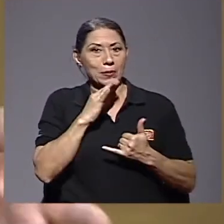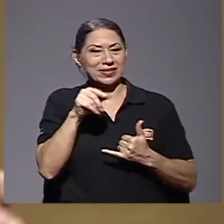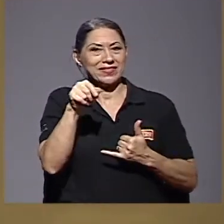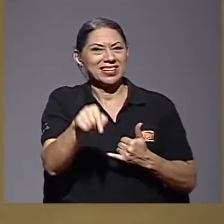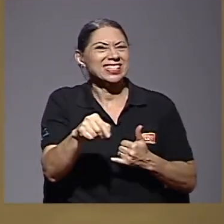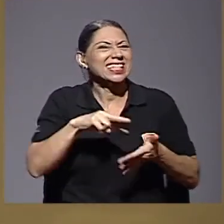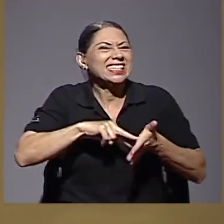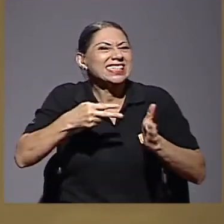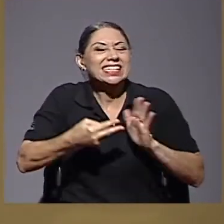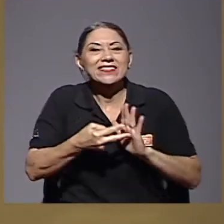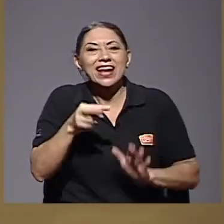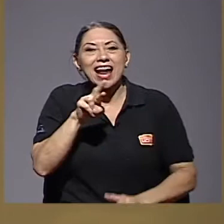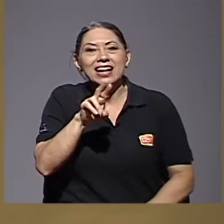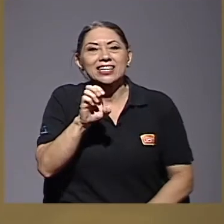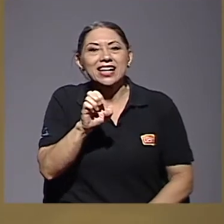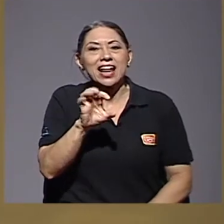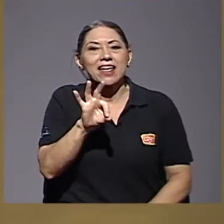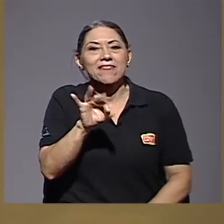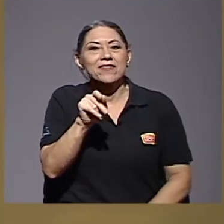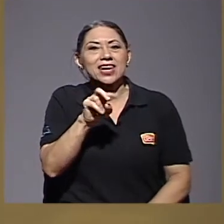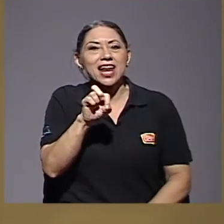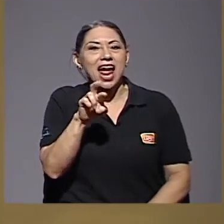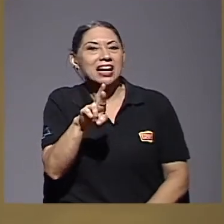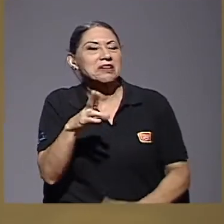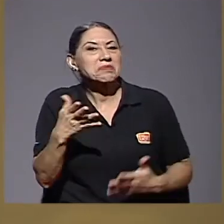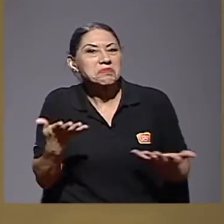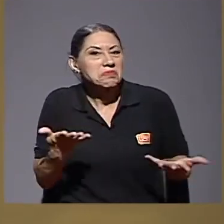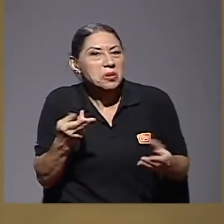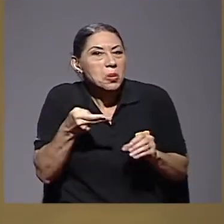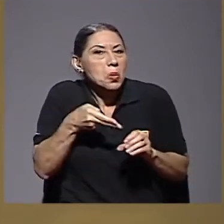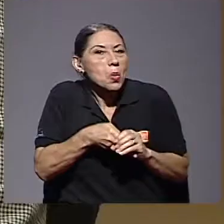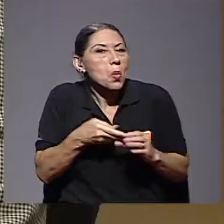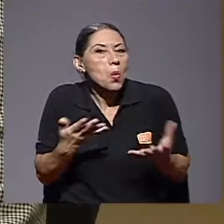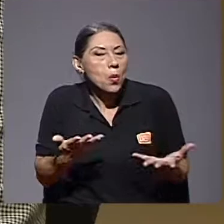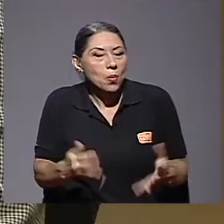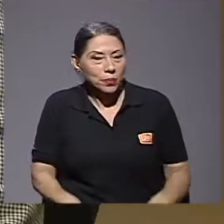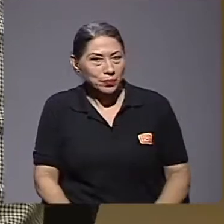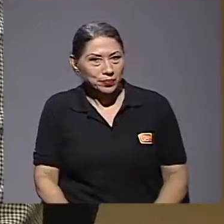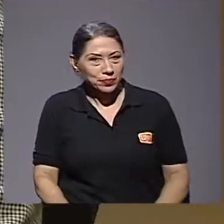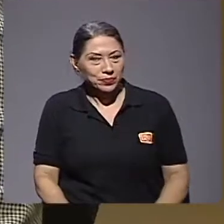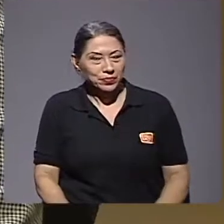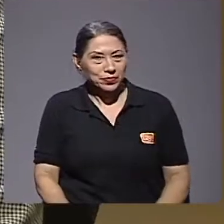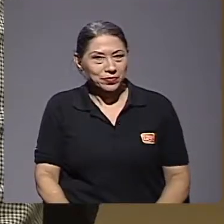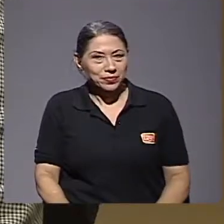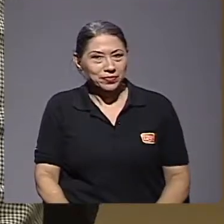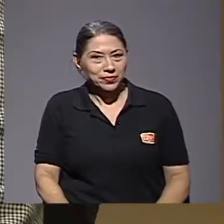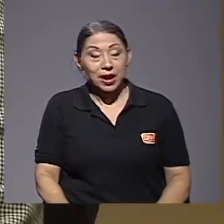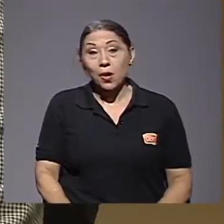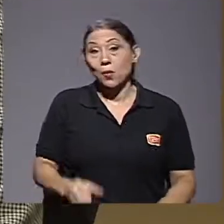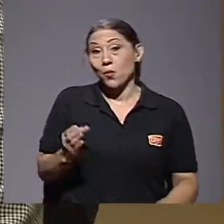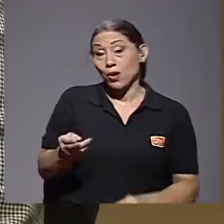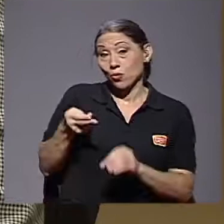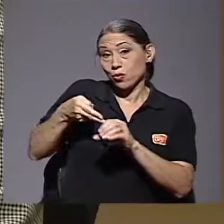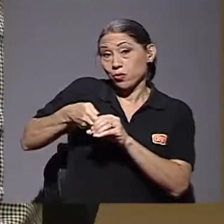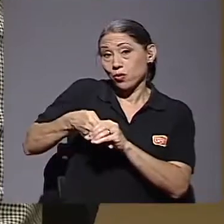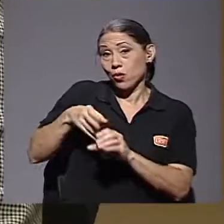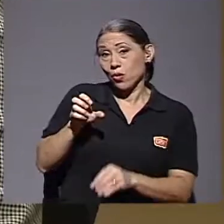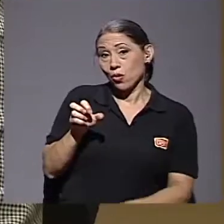¿Qué es refinar? En primer lugar, tal vez para los televidentes. Bueno, el crudo como